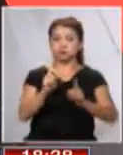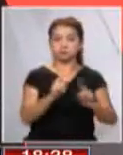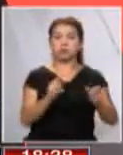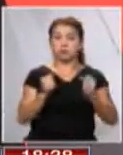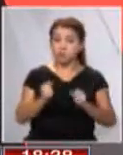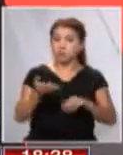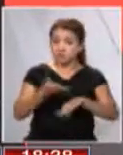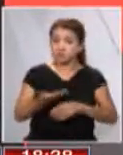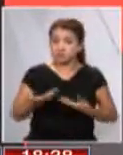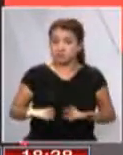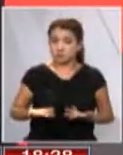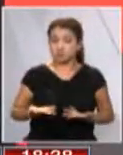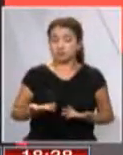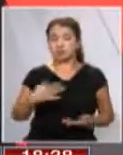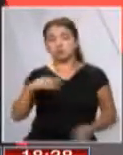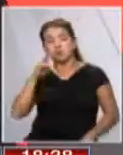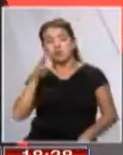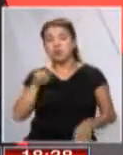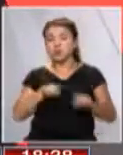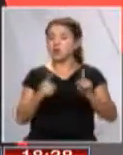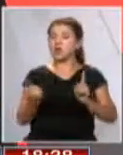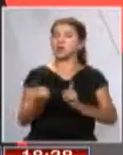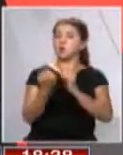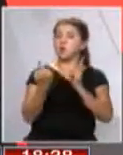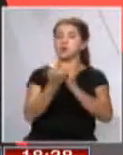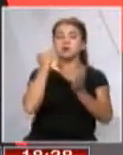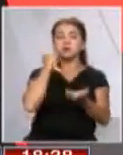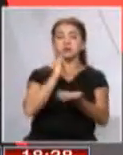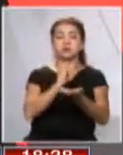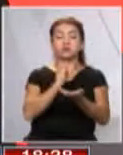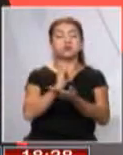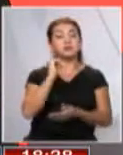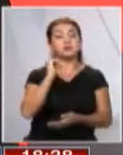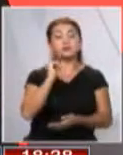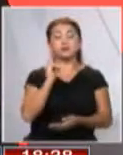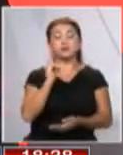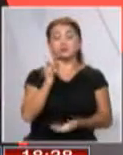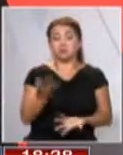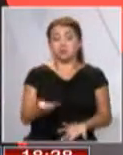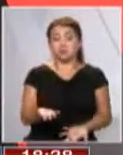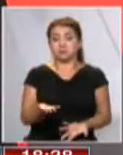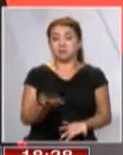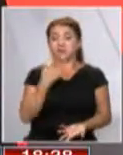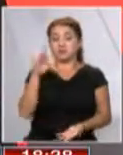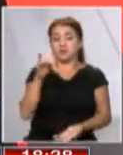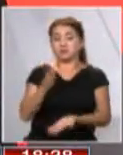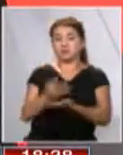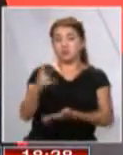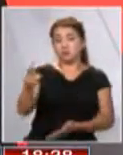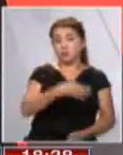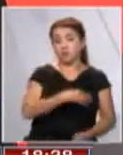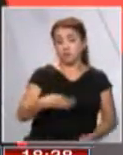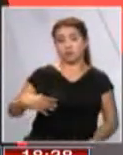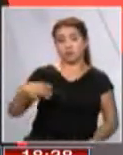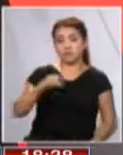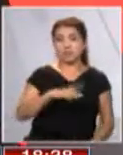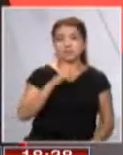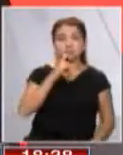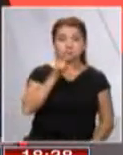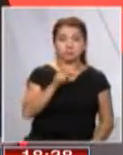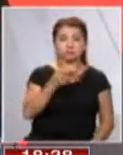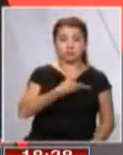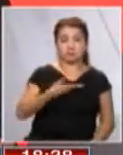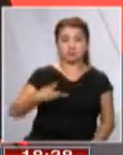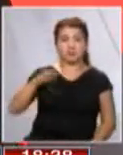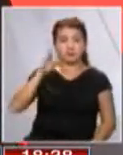en algo que me parece que es un encuentro de un organismo internacional y de una decisión también del gobierno de chile de la presidenta bachelet de hacer un